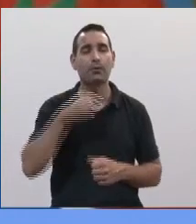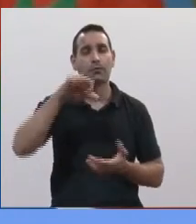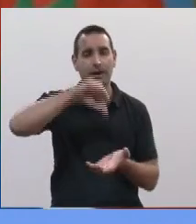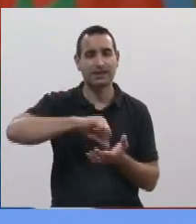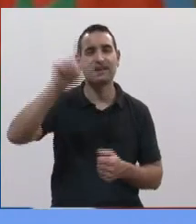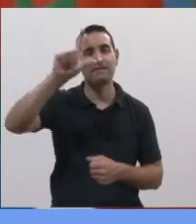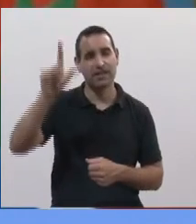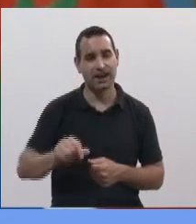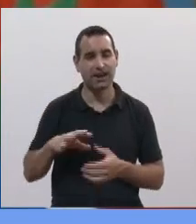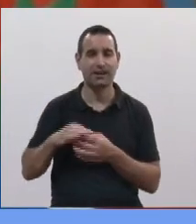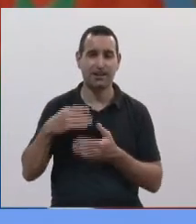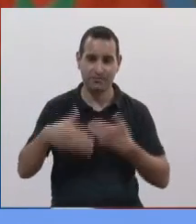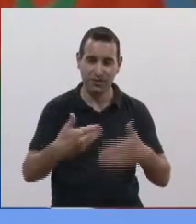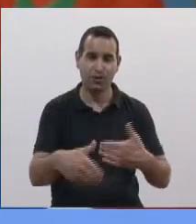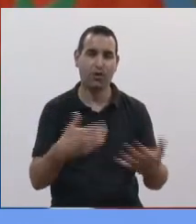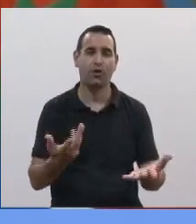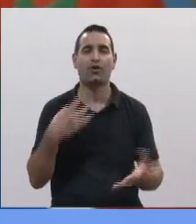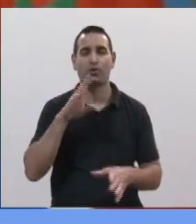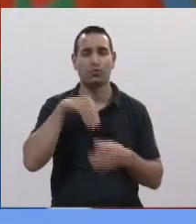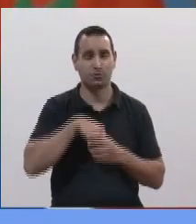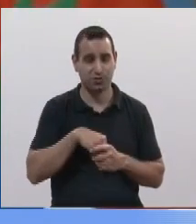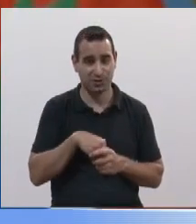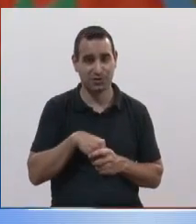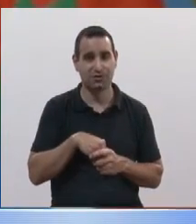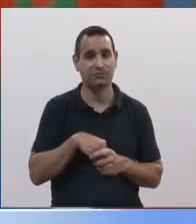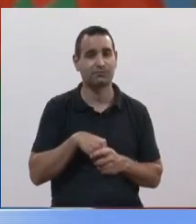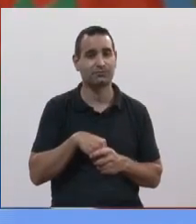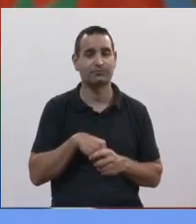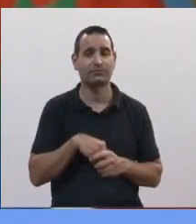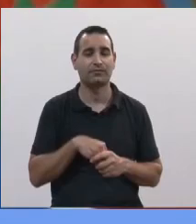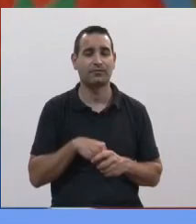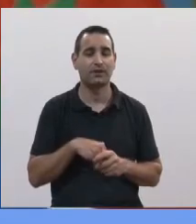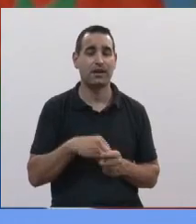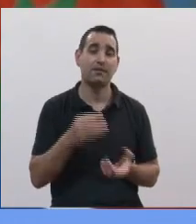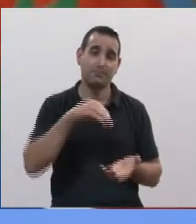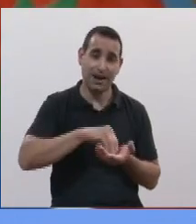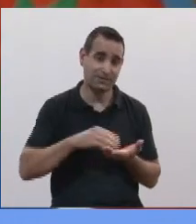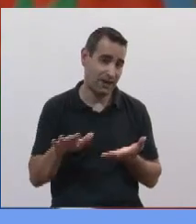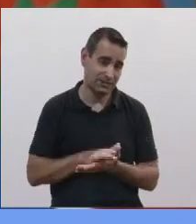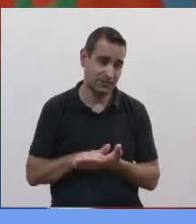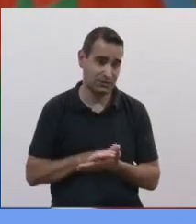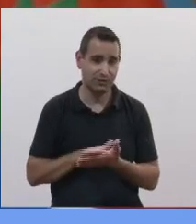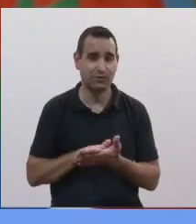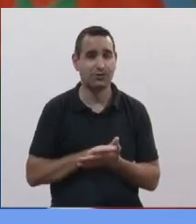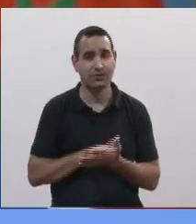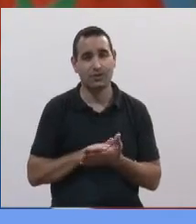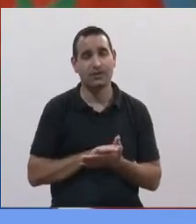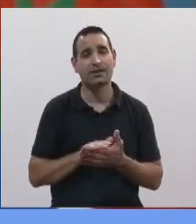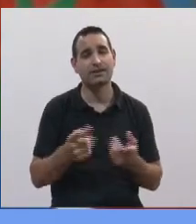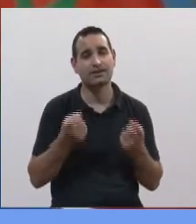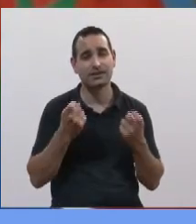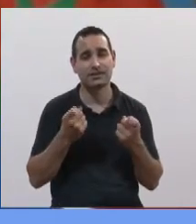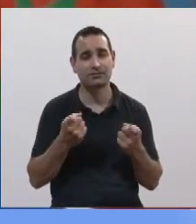federal, emprendedor, inclusivo, y como base de todo eso es tratar de